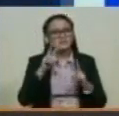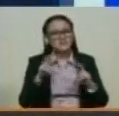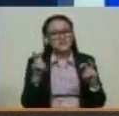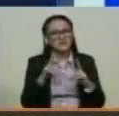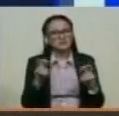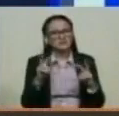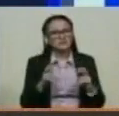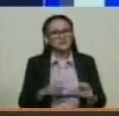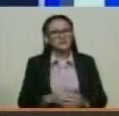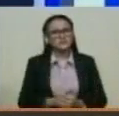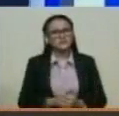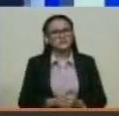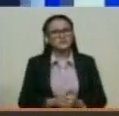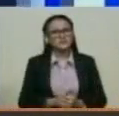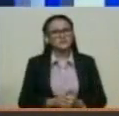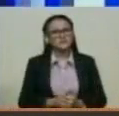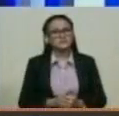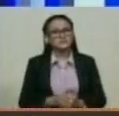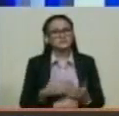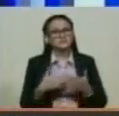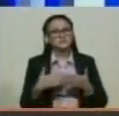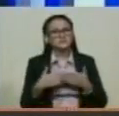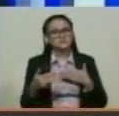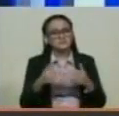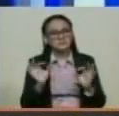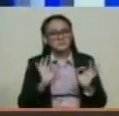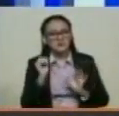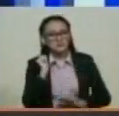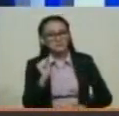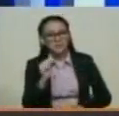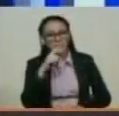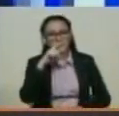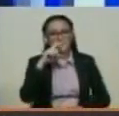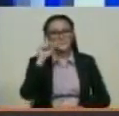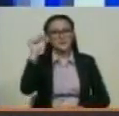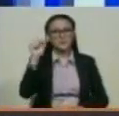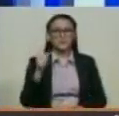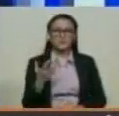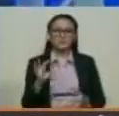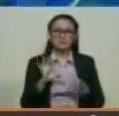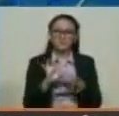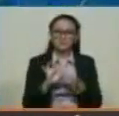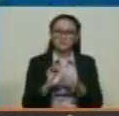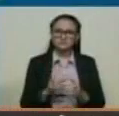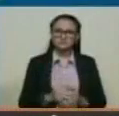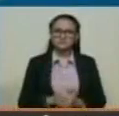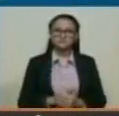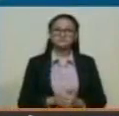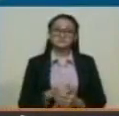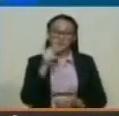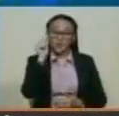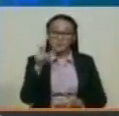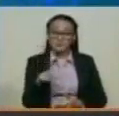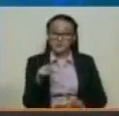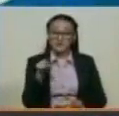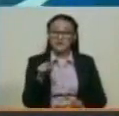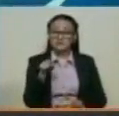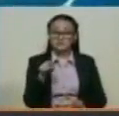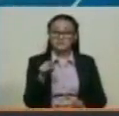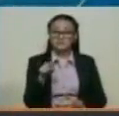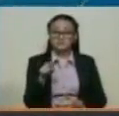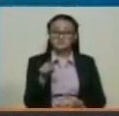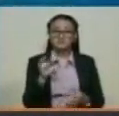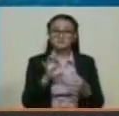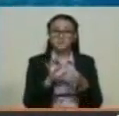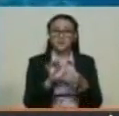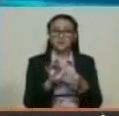investigación del magnicidio en grado de frustración en contra del presidente? Él aparecía directamente involucrado en este